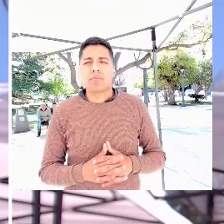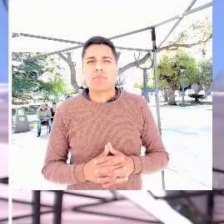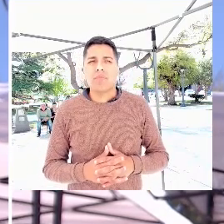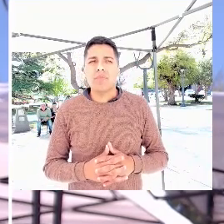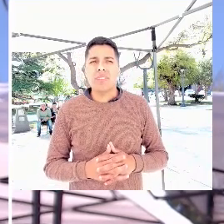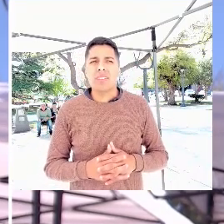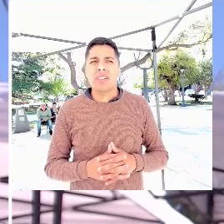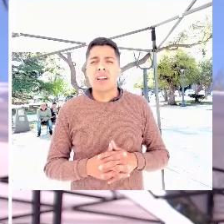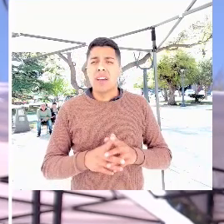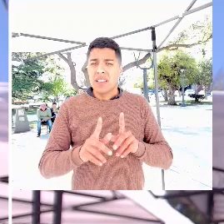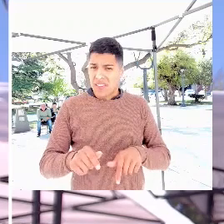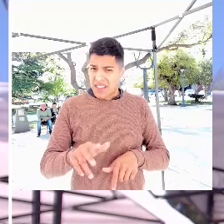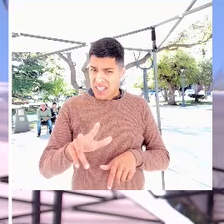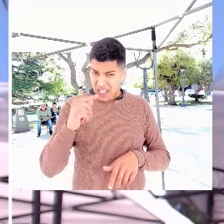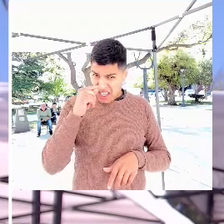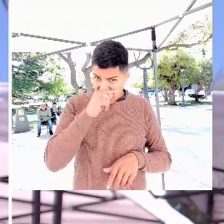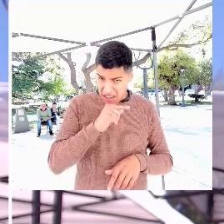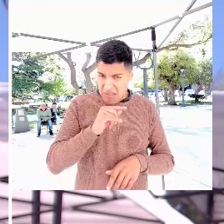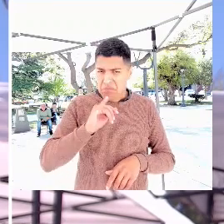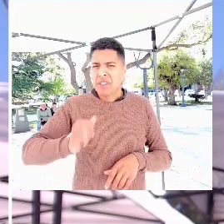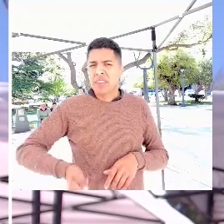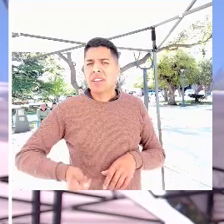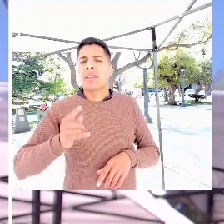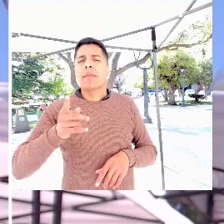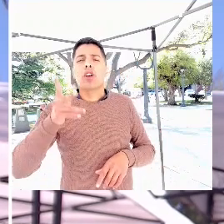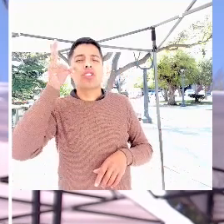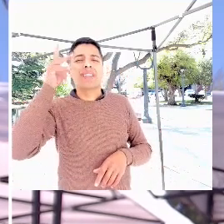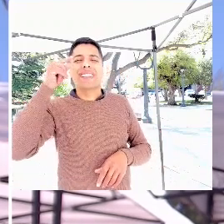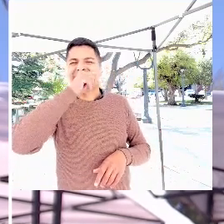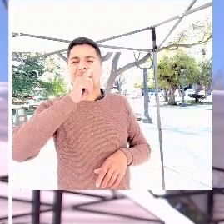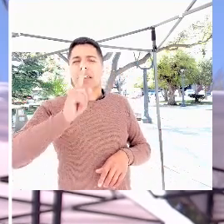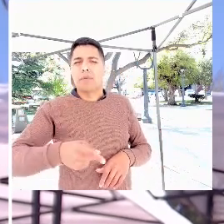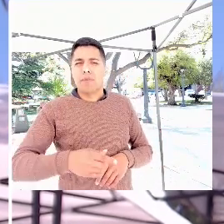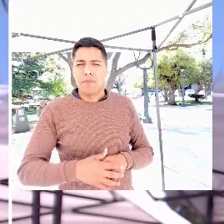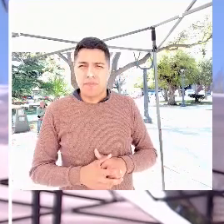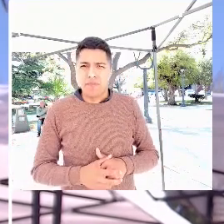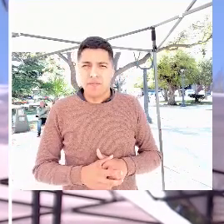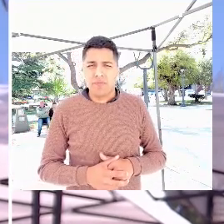Incluido 87. Sí. Bien. Incluido 87, sí.